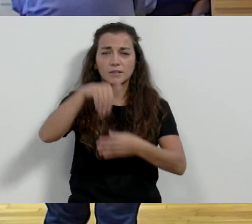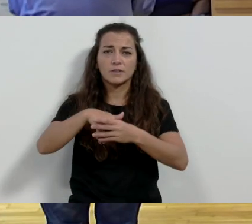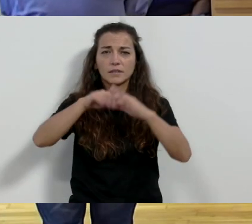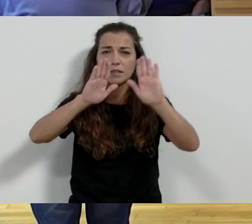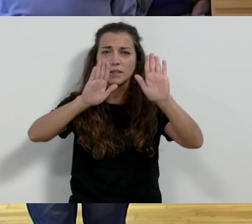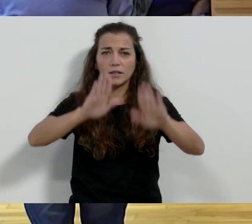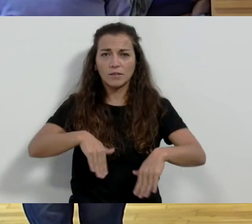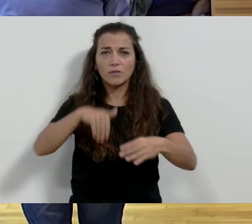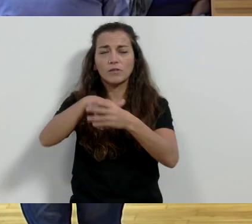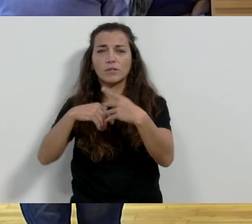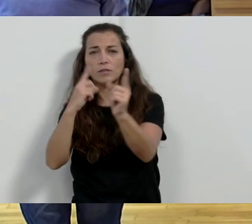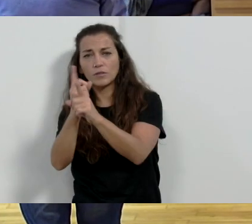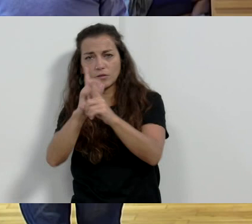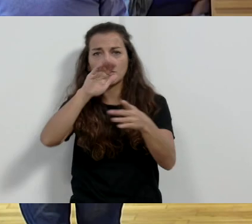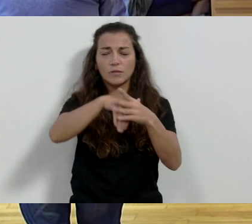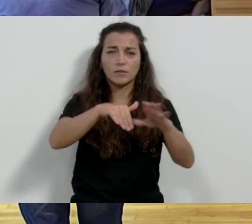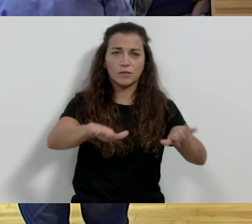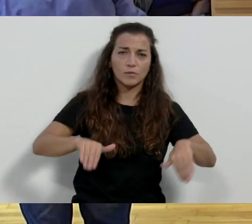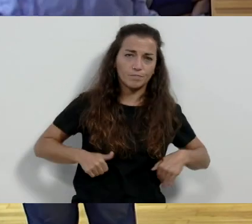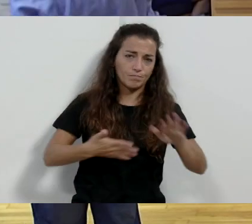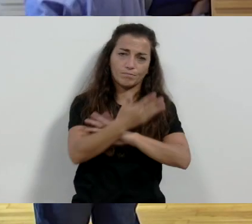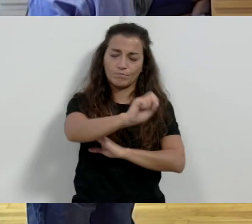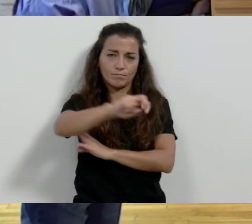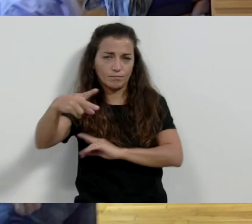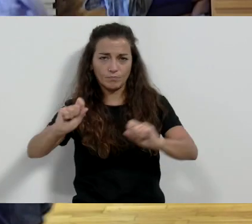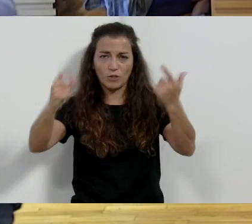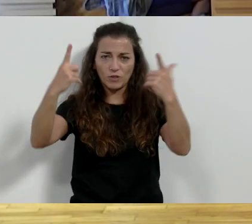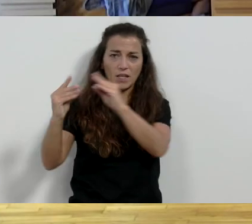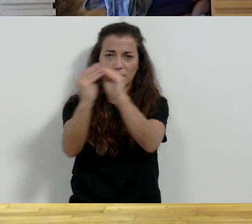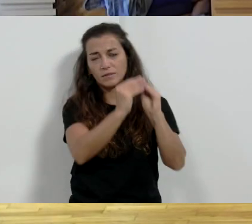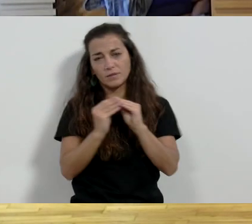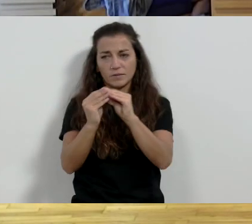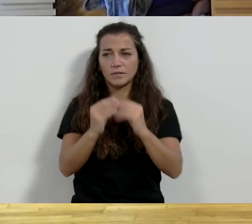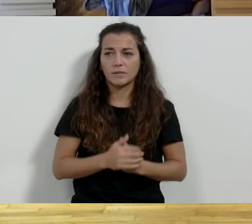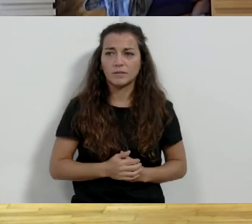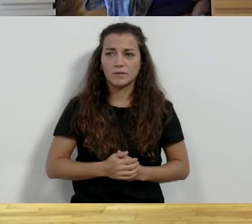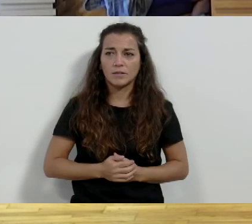¿Votos en contra? ¿Abstenciones? Pues queda aprobada por unanimidad.